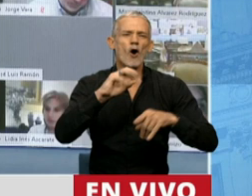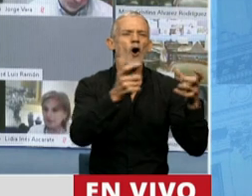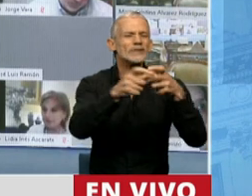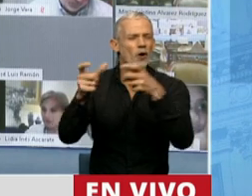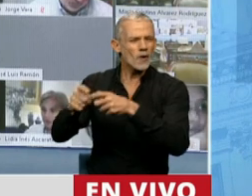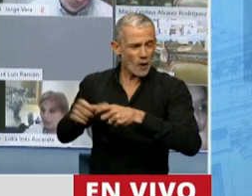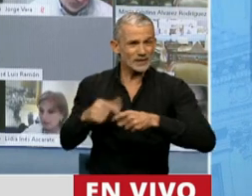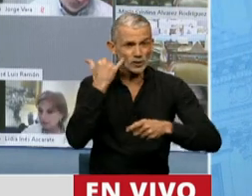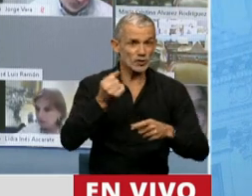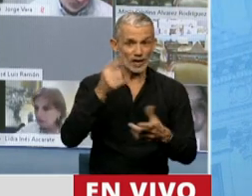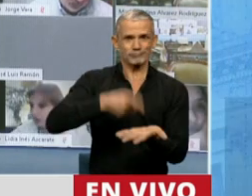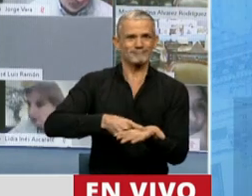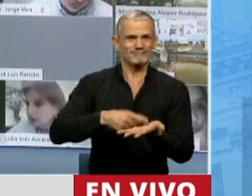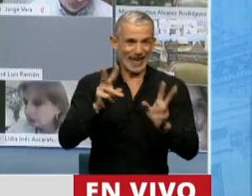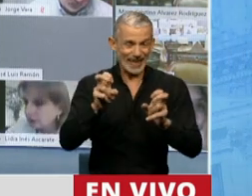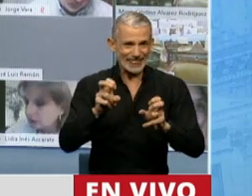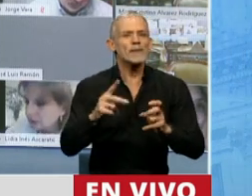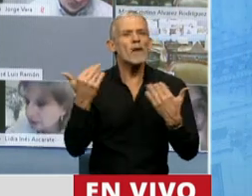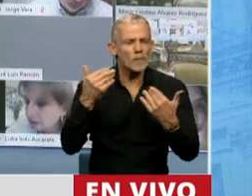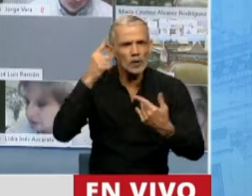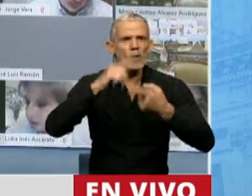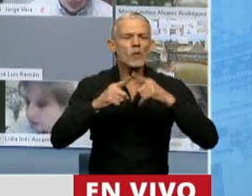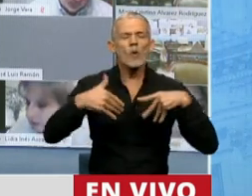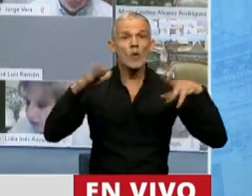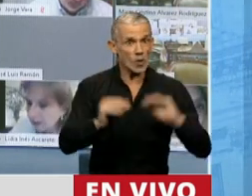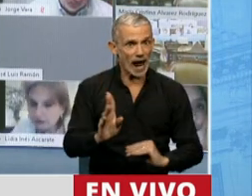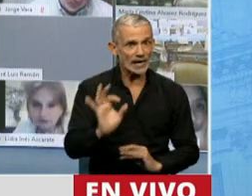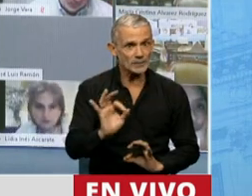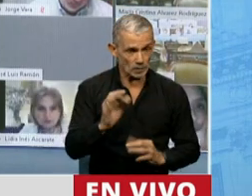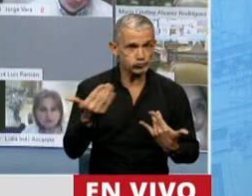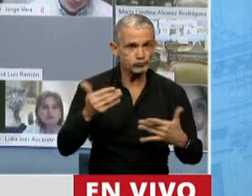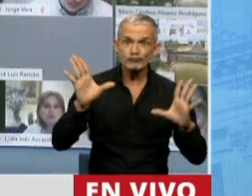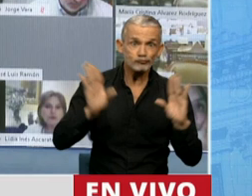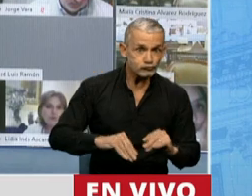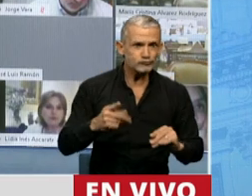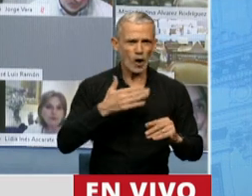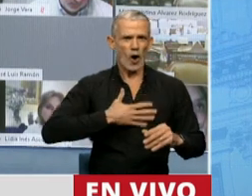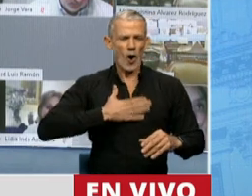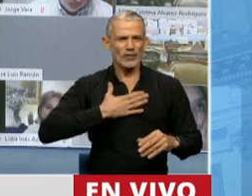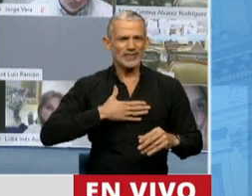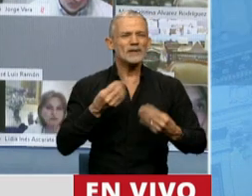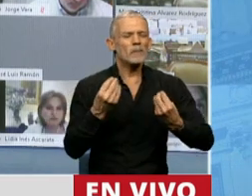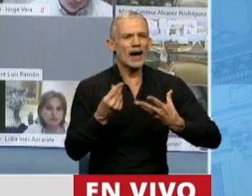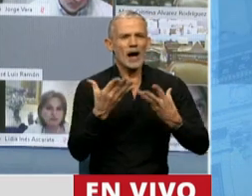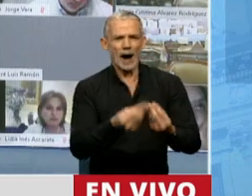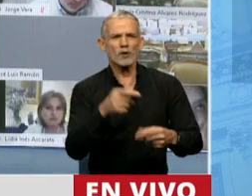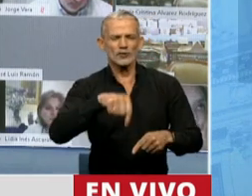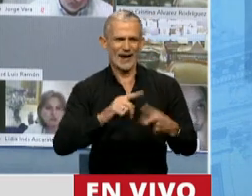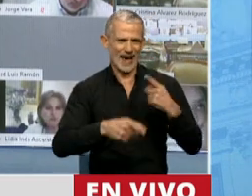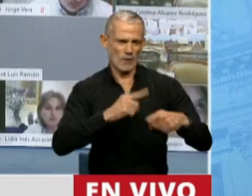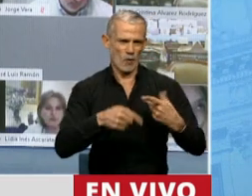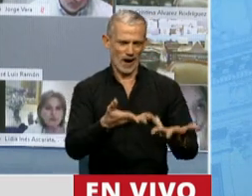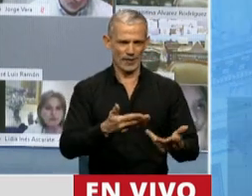comisiones que dictaminando este tema hayamos podido por unanimidad estar contestes con la decisión de acompañar este